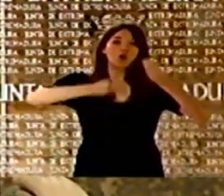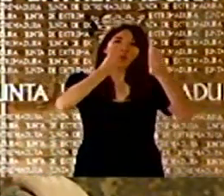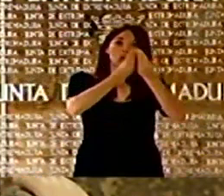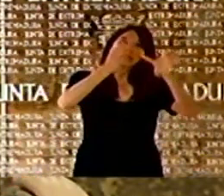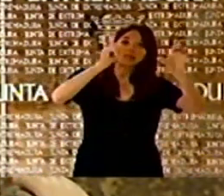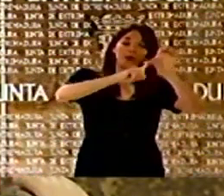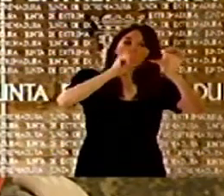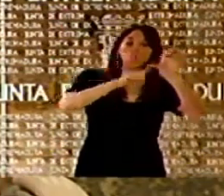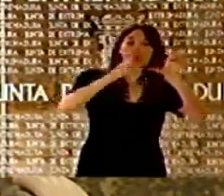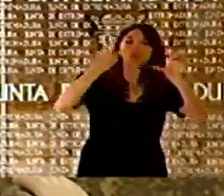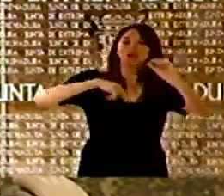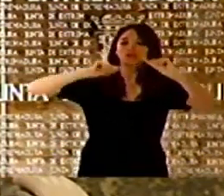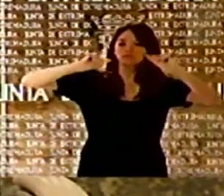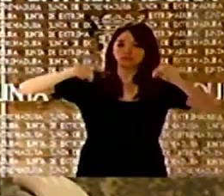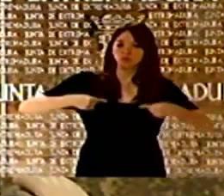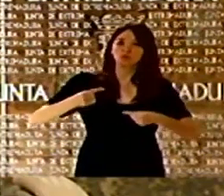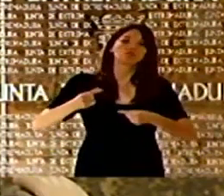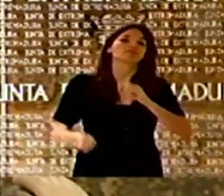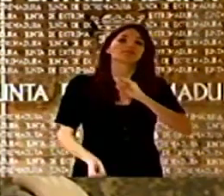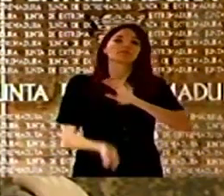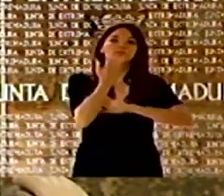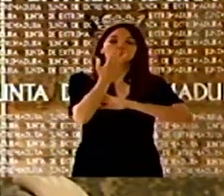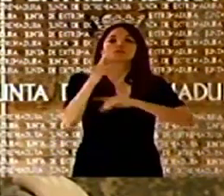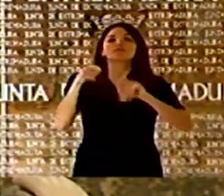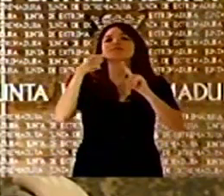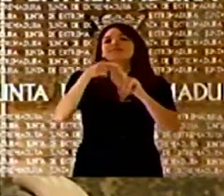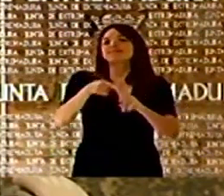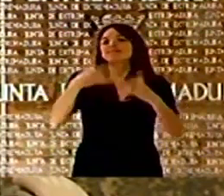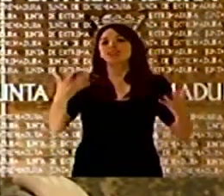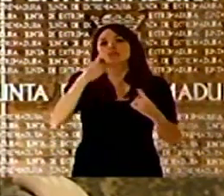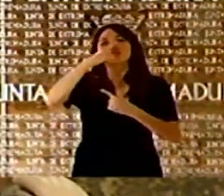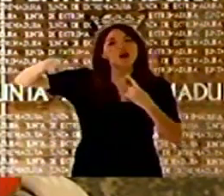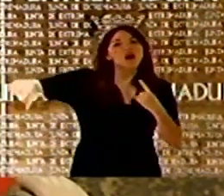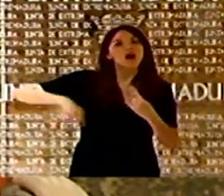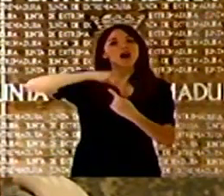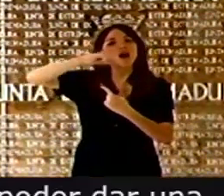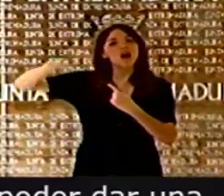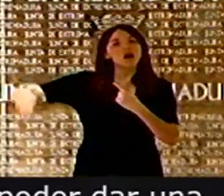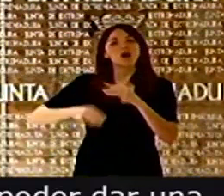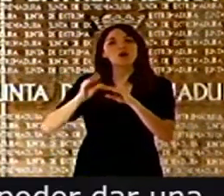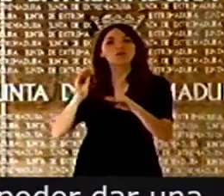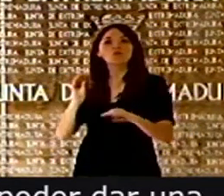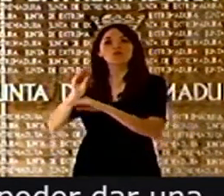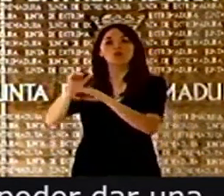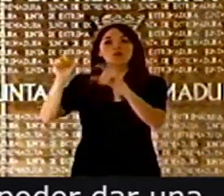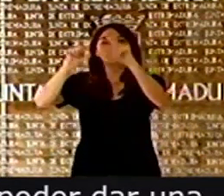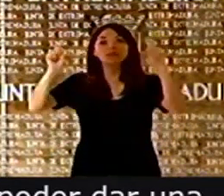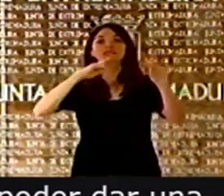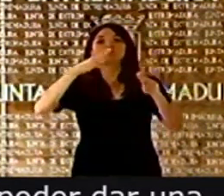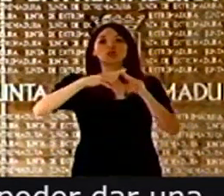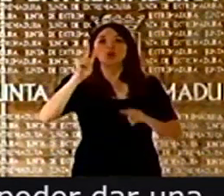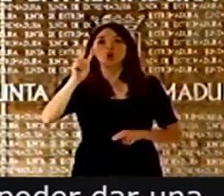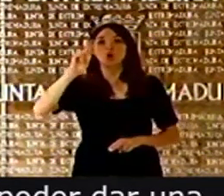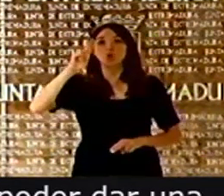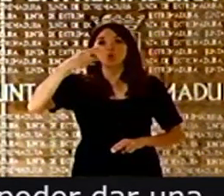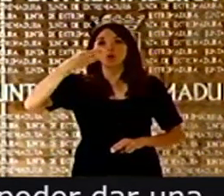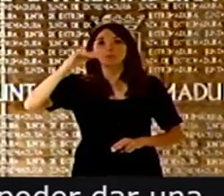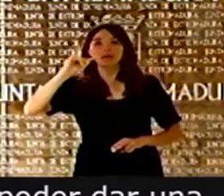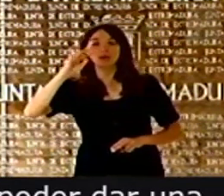Extremadura para poder dar una transferencia específica plurianual a favor de Urbipesa para financiar las